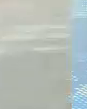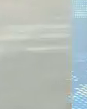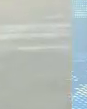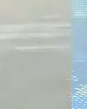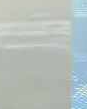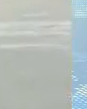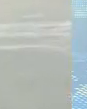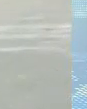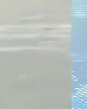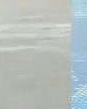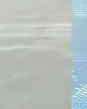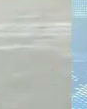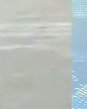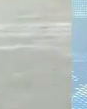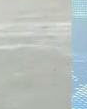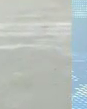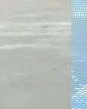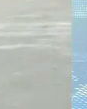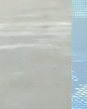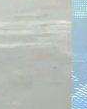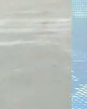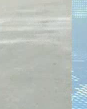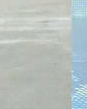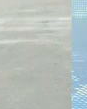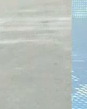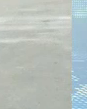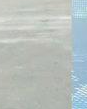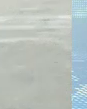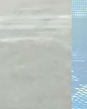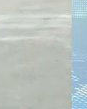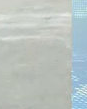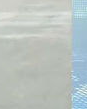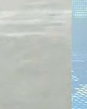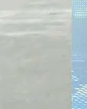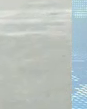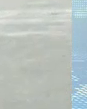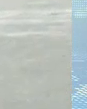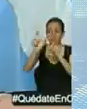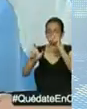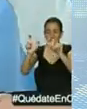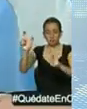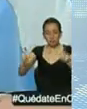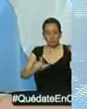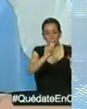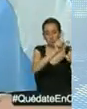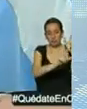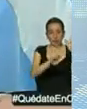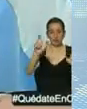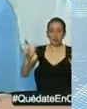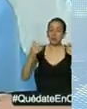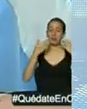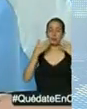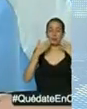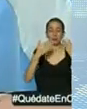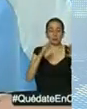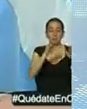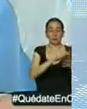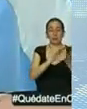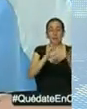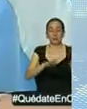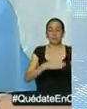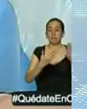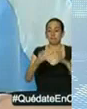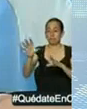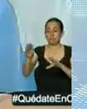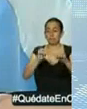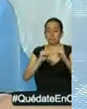más, que existe esa desesperación, sí, ya se resignan a que partió a otro lugar su ser querido. Pero quieren verlo. Pero